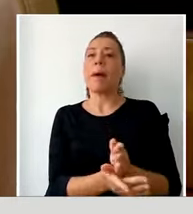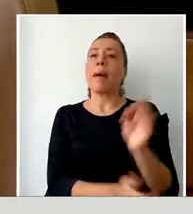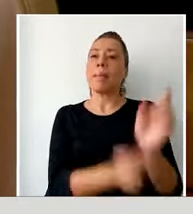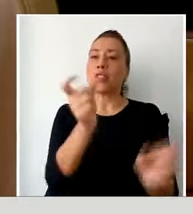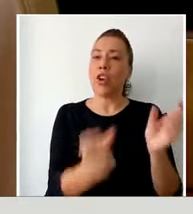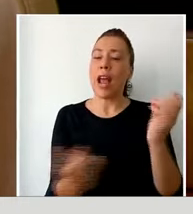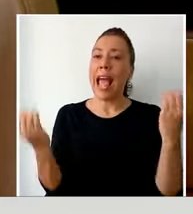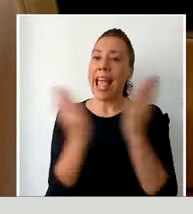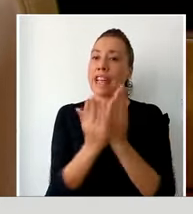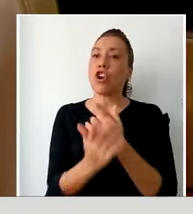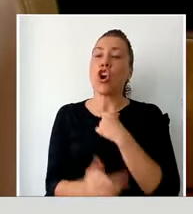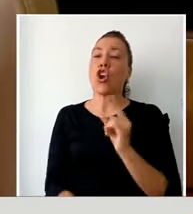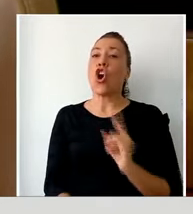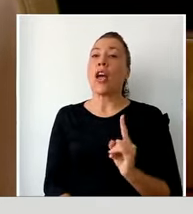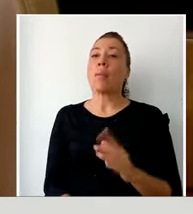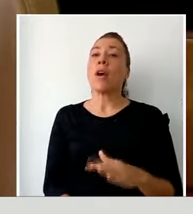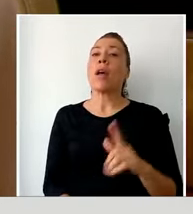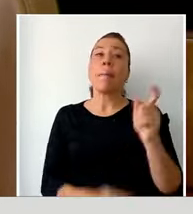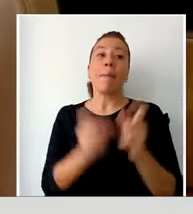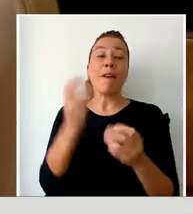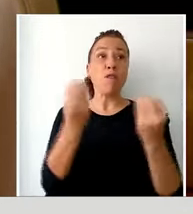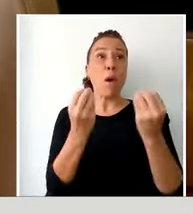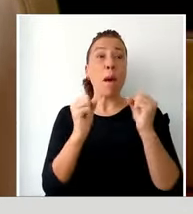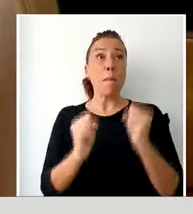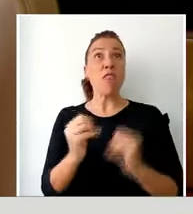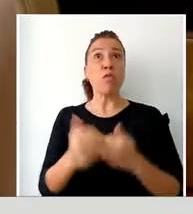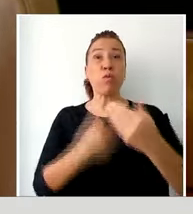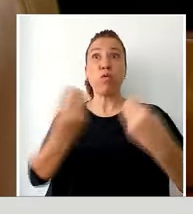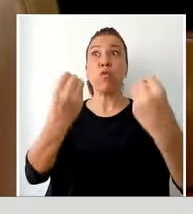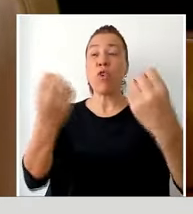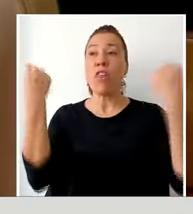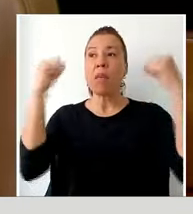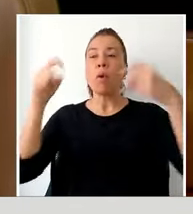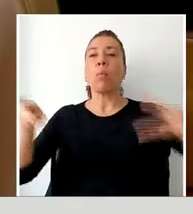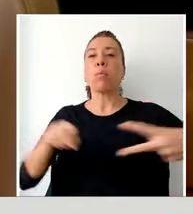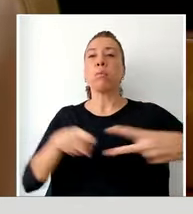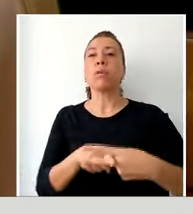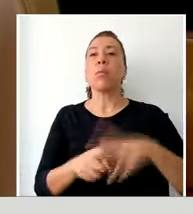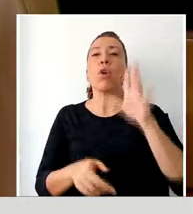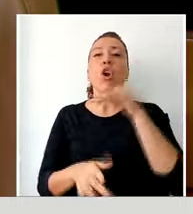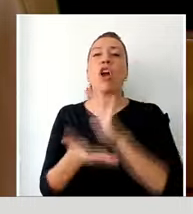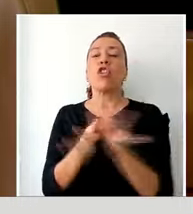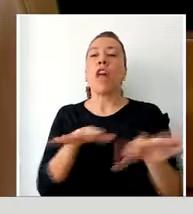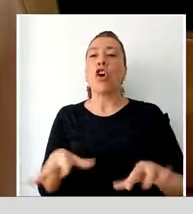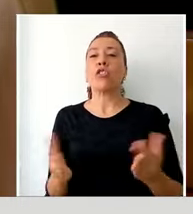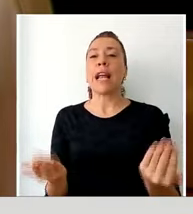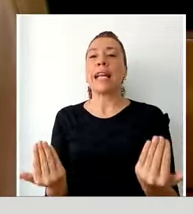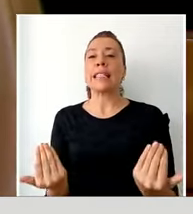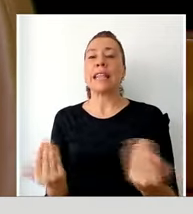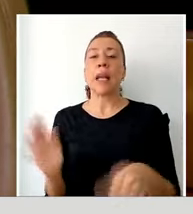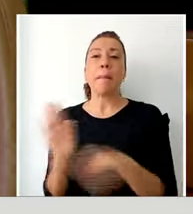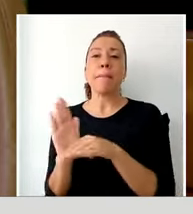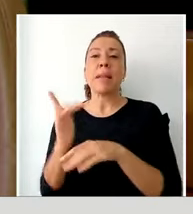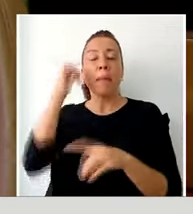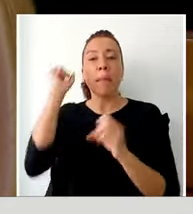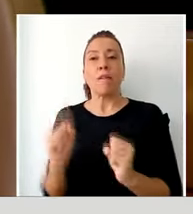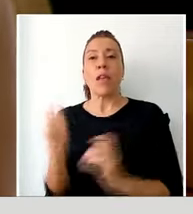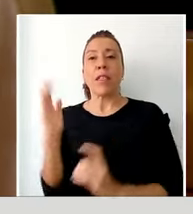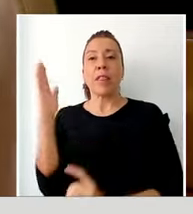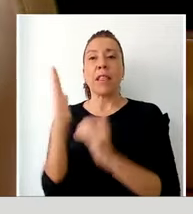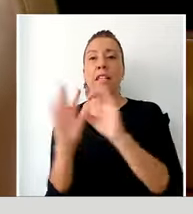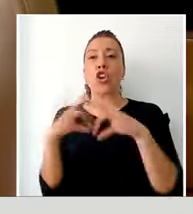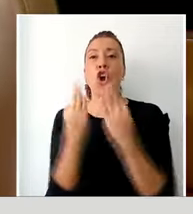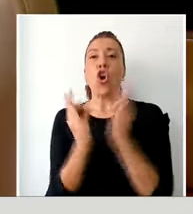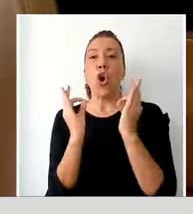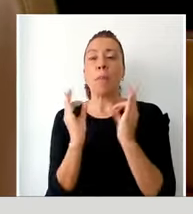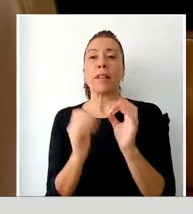que exitosas carreras deportivas se trunquen simplemente Por no tener las condiciones básicas necesarias para el pleno desarrollo integral como persona